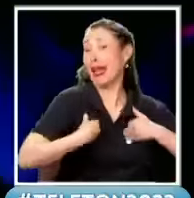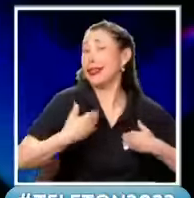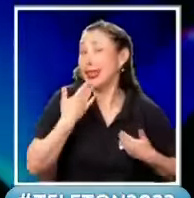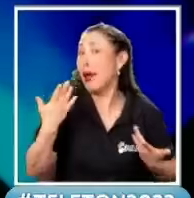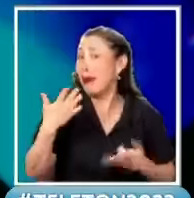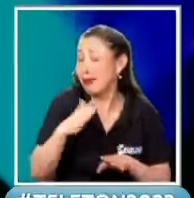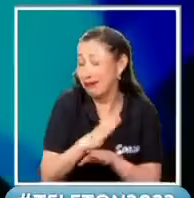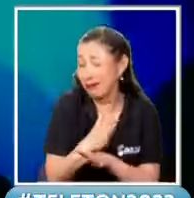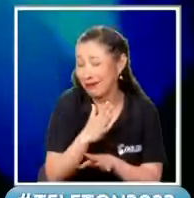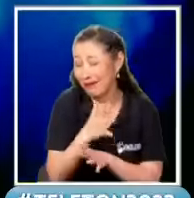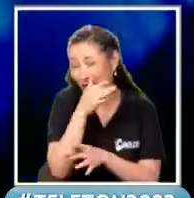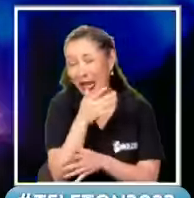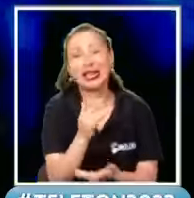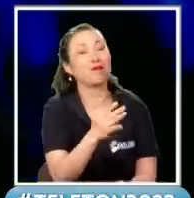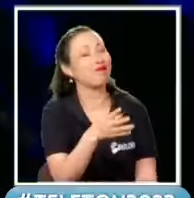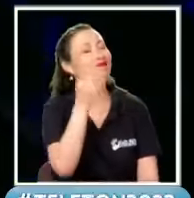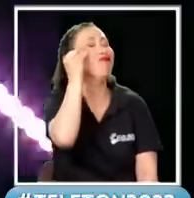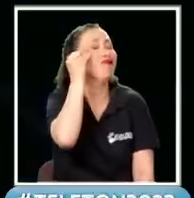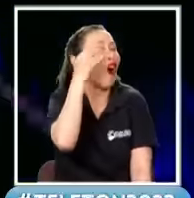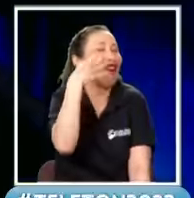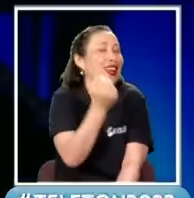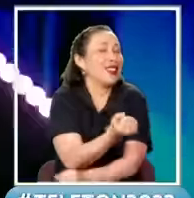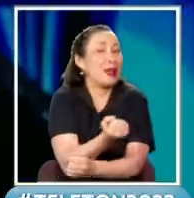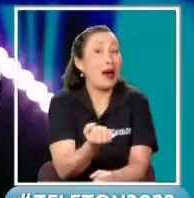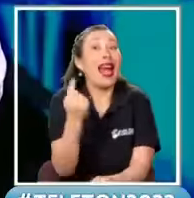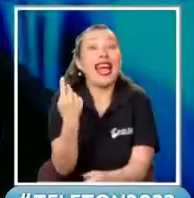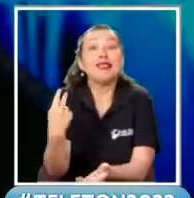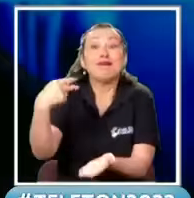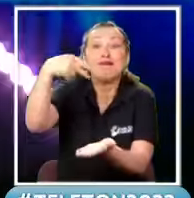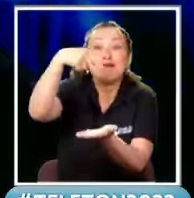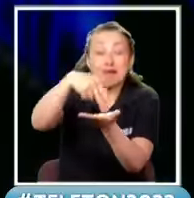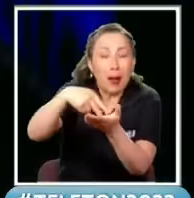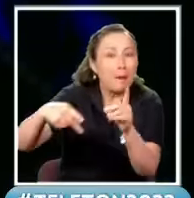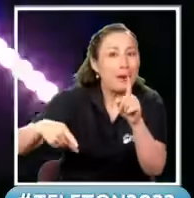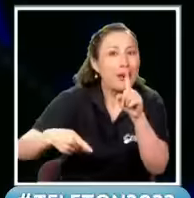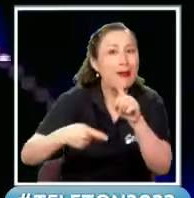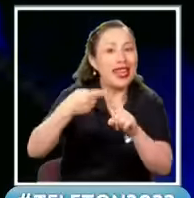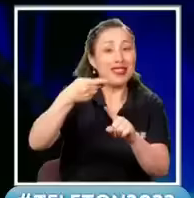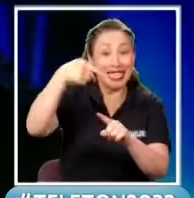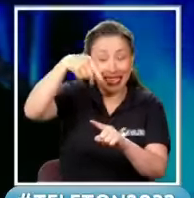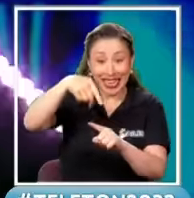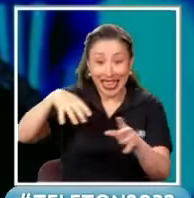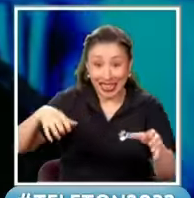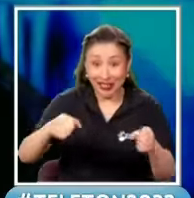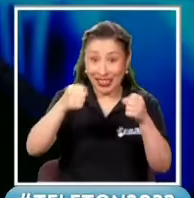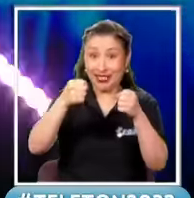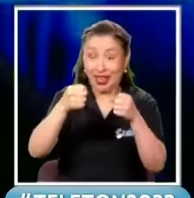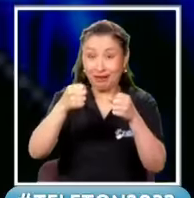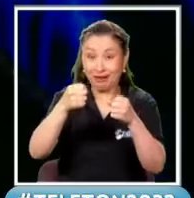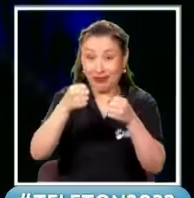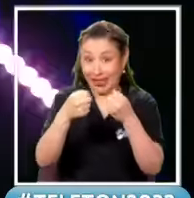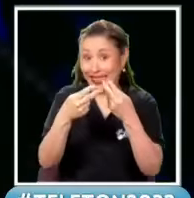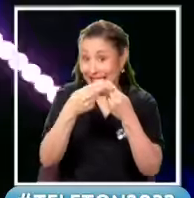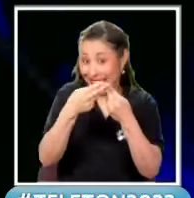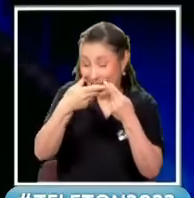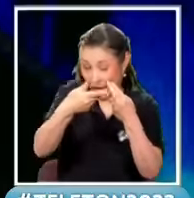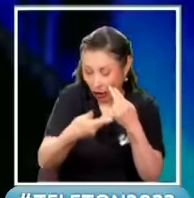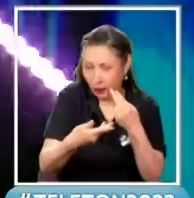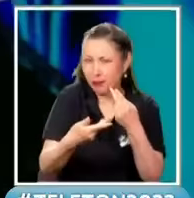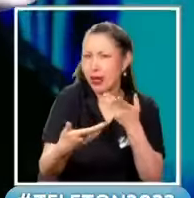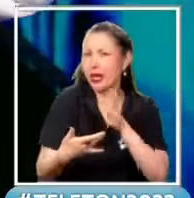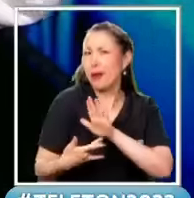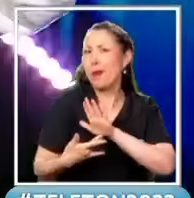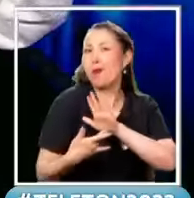¿Cómo olvidarlo? Esta noche vuelve por primera vez en la Quinta Vergara con Teletón para hacer un